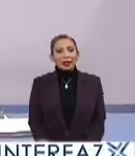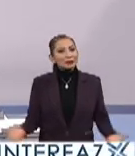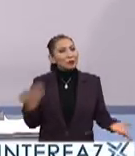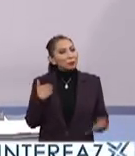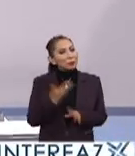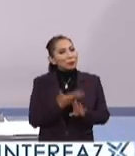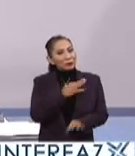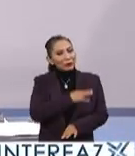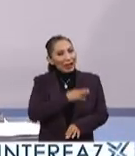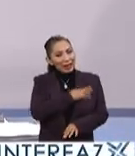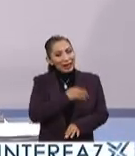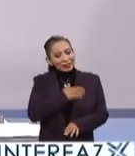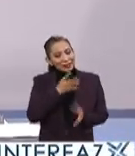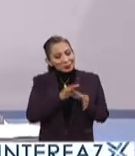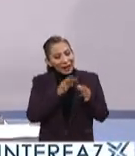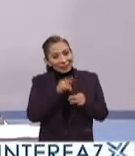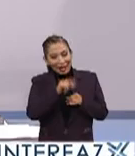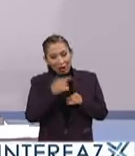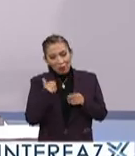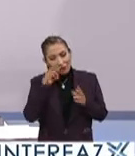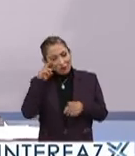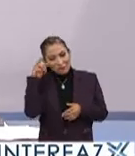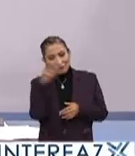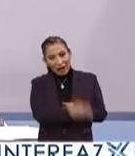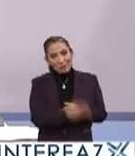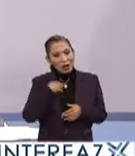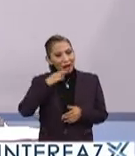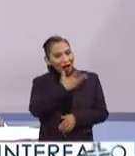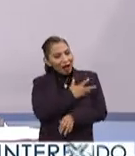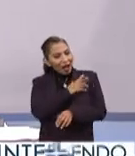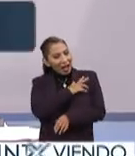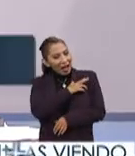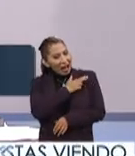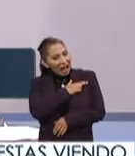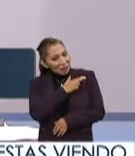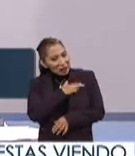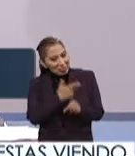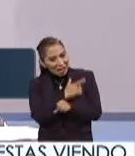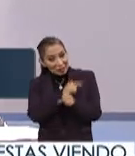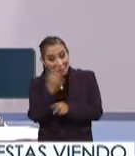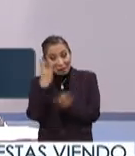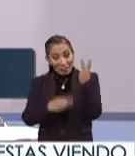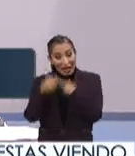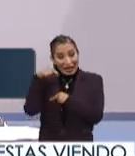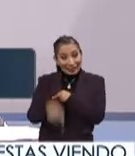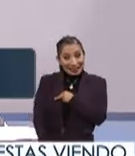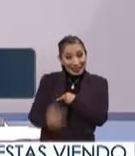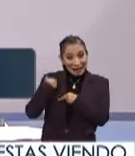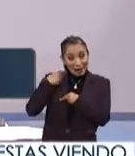Estamos muy felices, le estábamos comentando que lo consideramos héroe nacional por estar